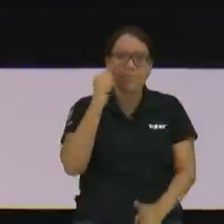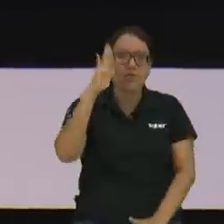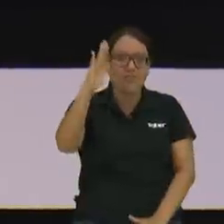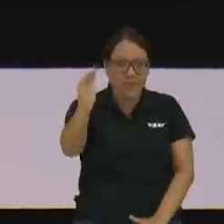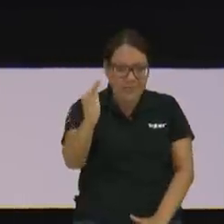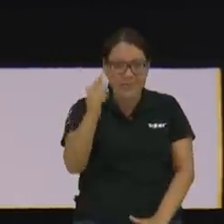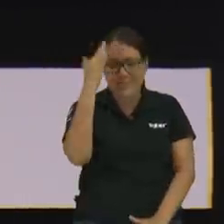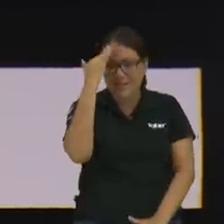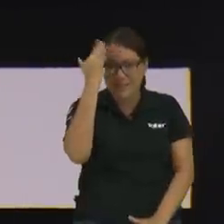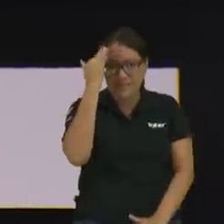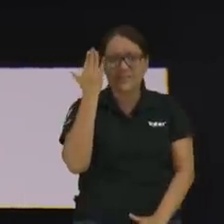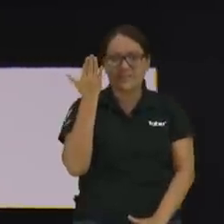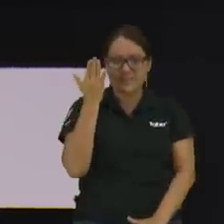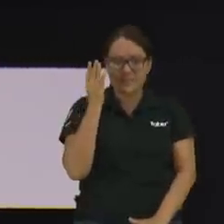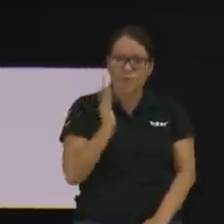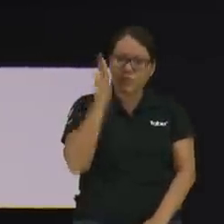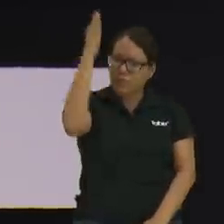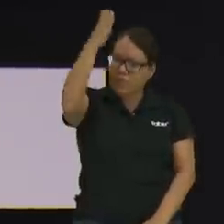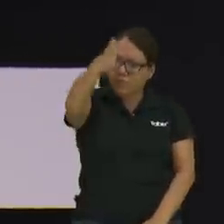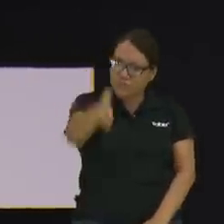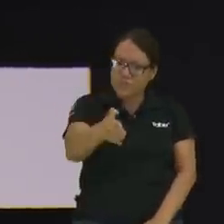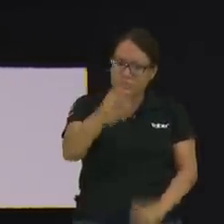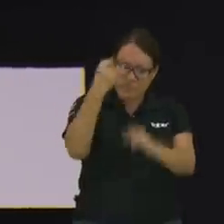¿Sabes qué va a suceder y cuáles son las señales del fin?